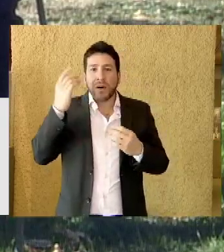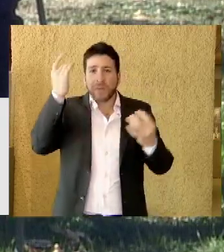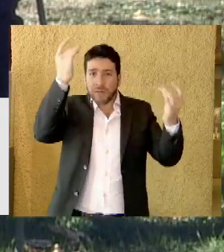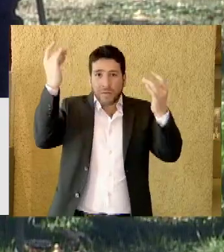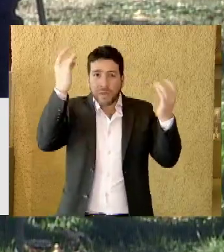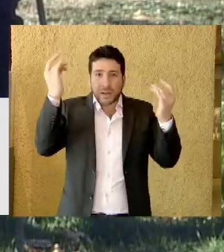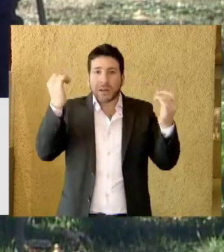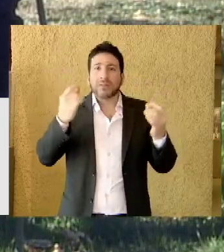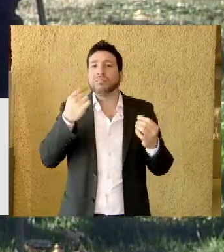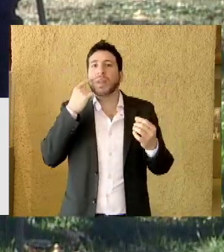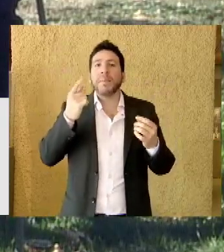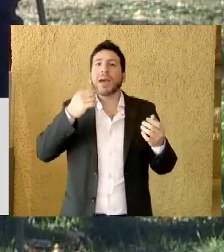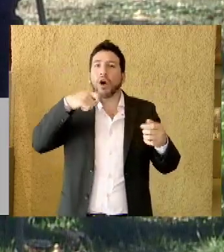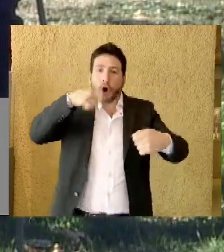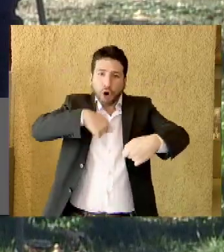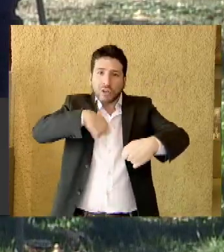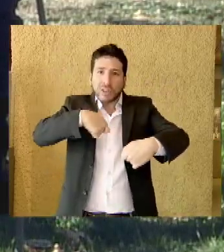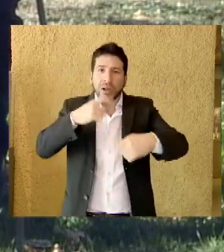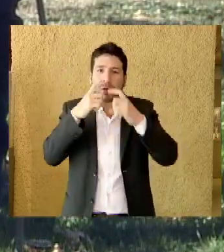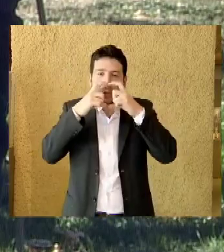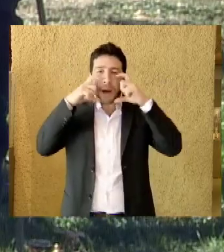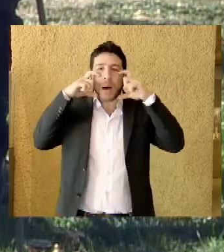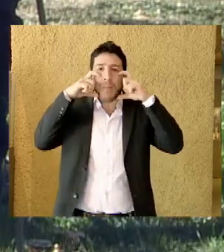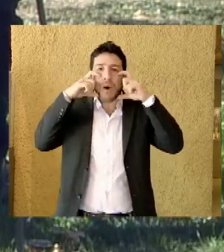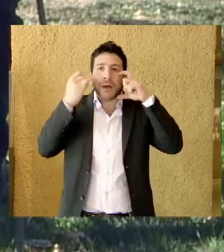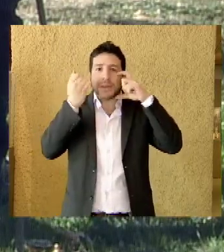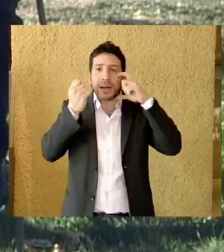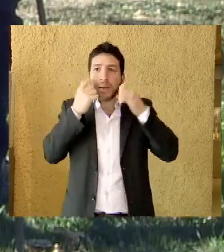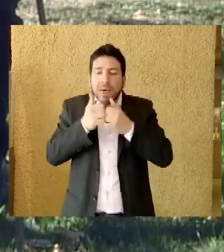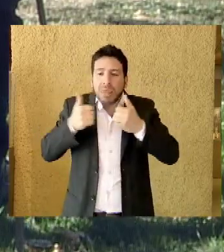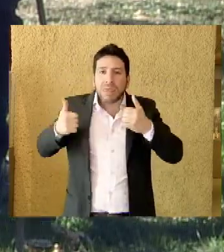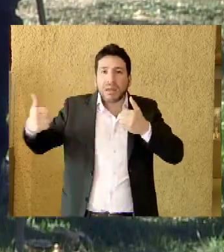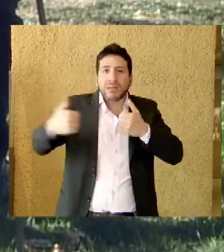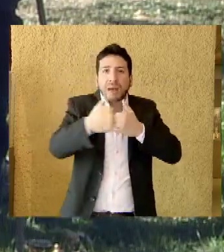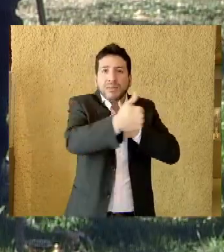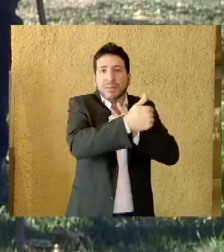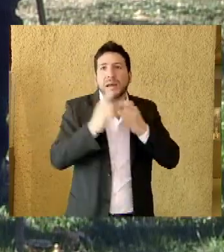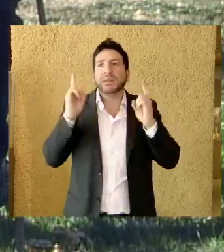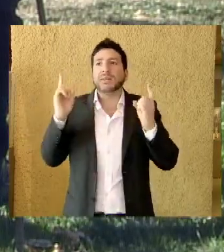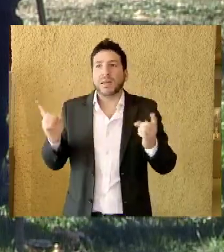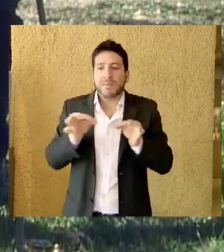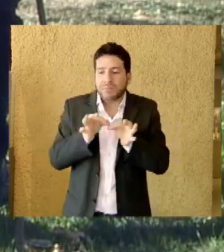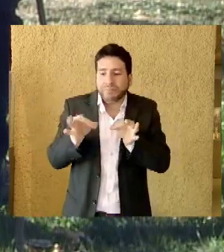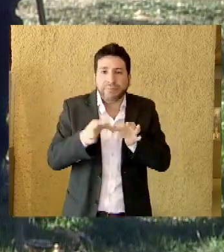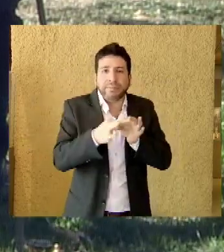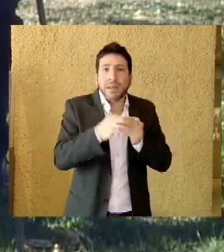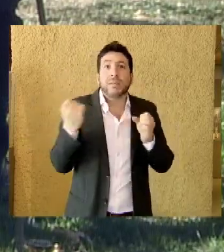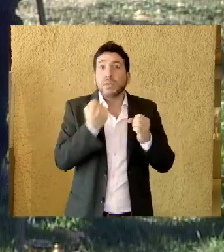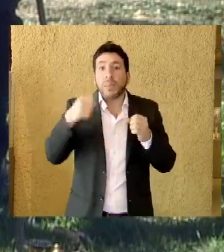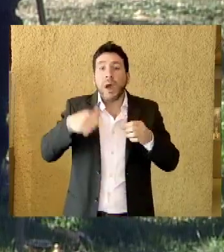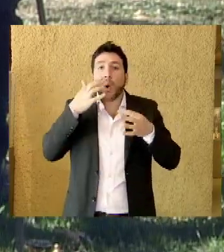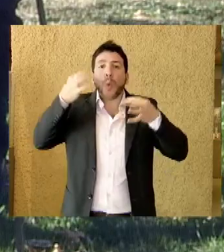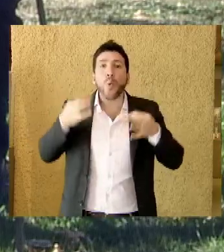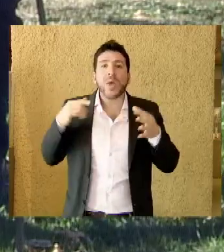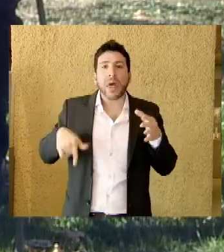con los protocolos, con el tapabocas, con la distancia, siempre que se pueda, manteniendo esta situación que estamos viviendo, por supuesto, en todo el mundo. Y decíamos que íbamos a